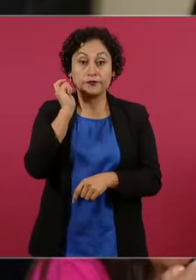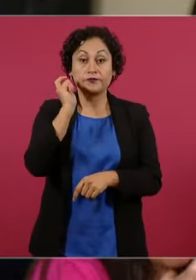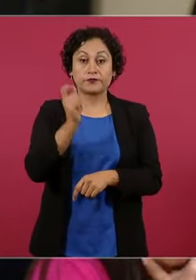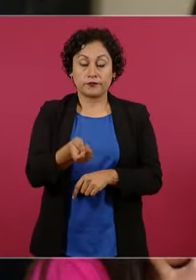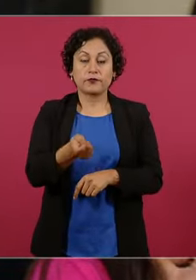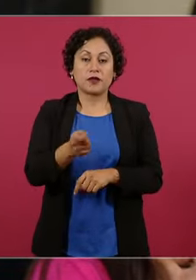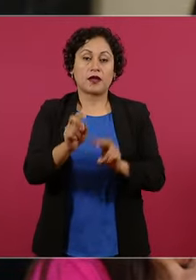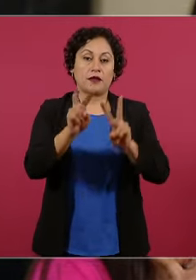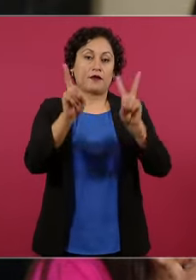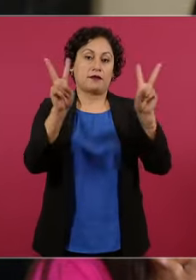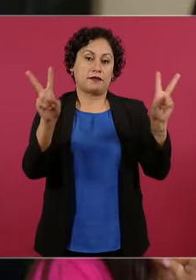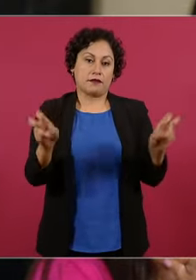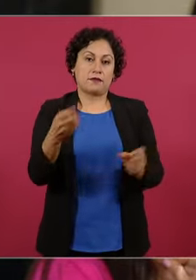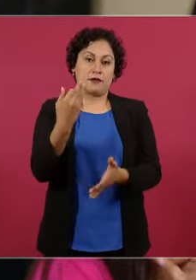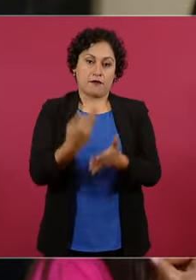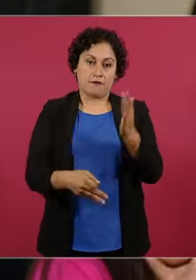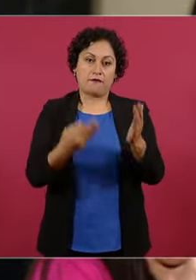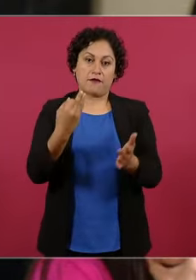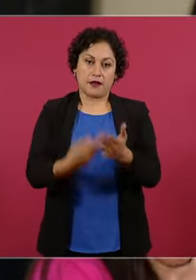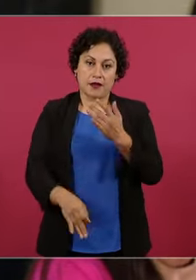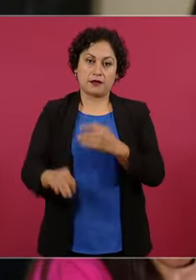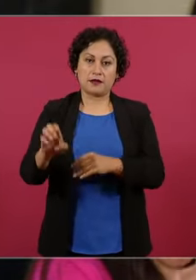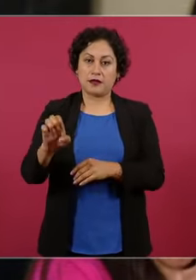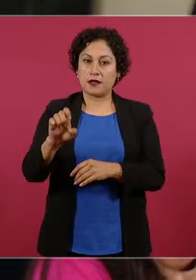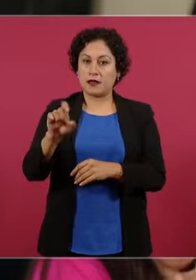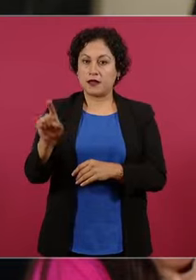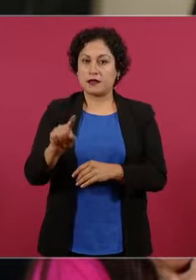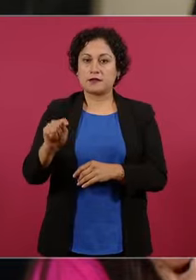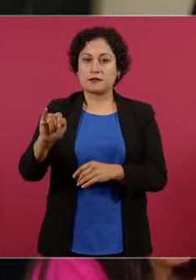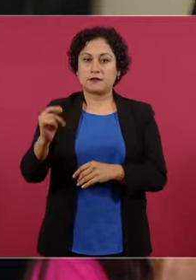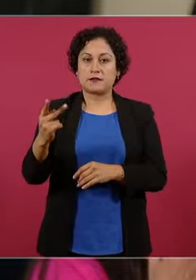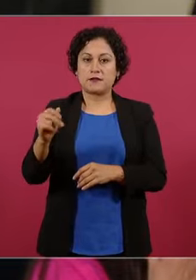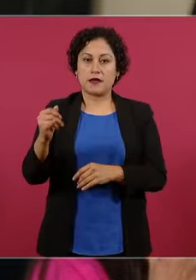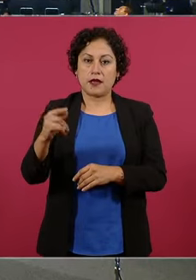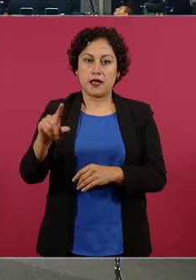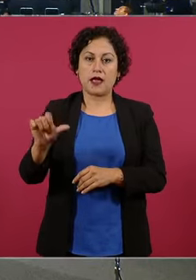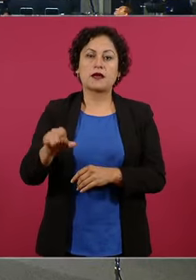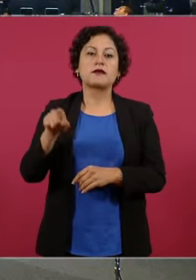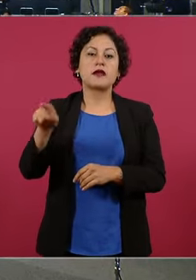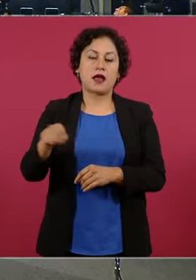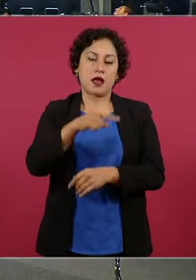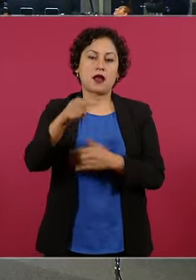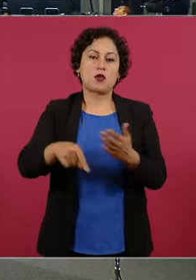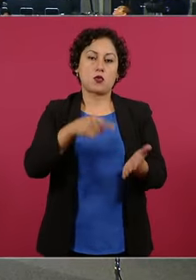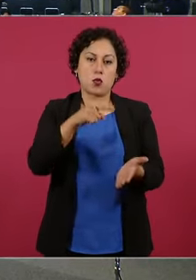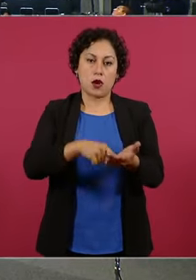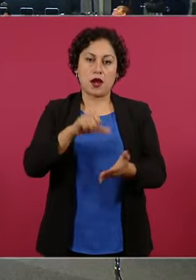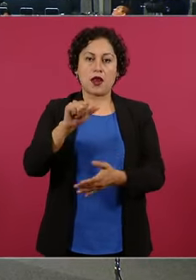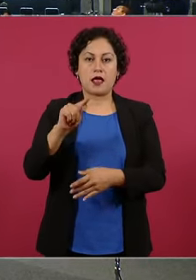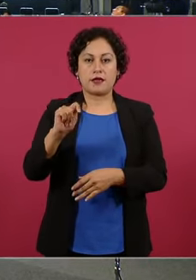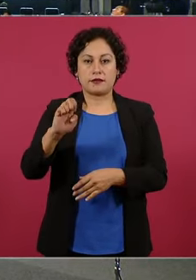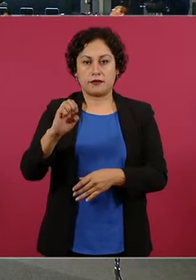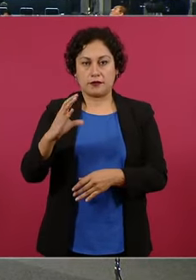pendiente todavía en Nezquipaya, aquí en la comunidad, en el municipio de Atenco. Hay todavía